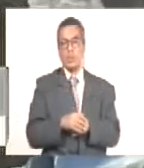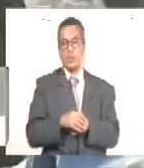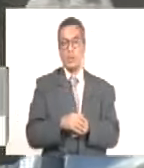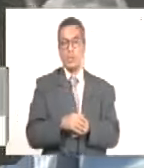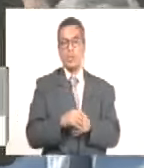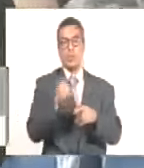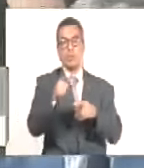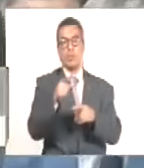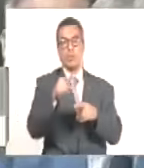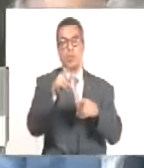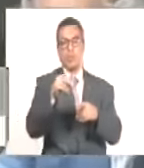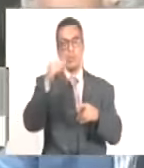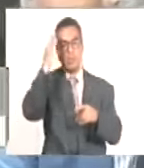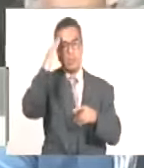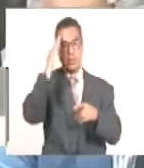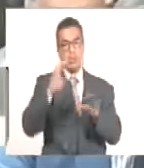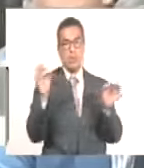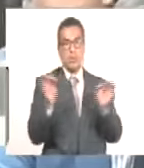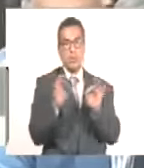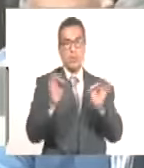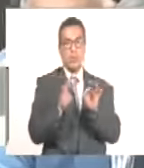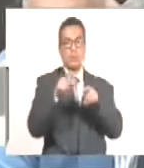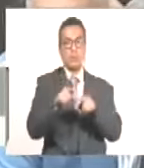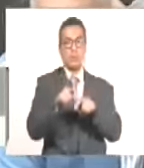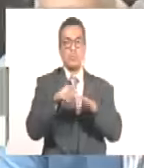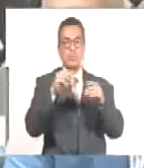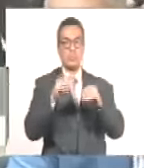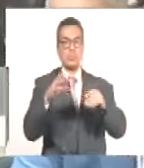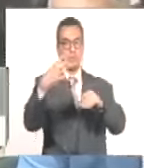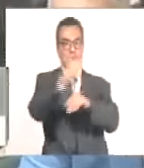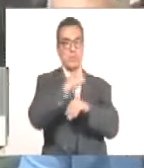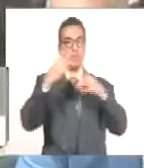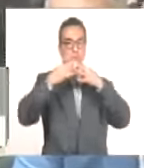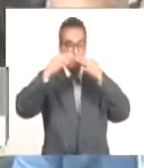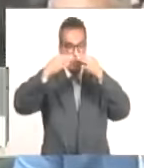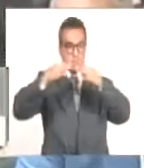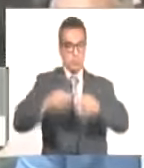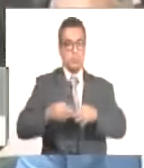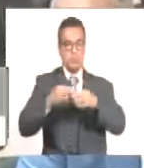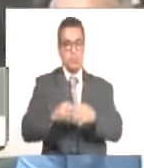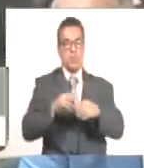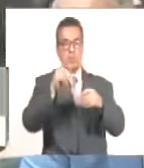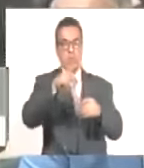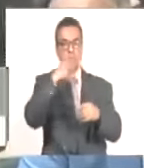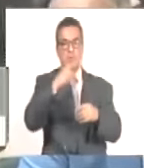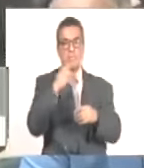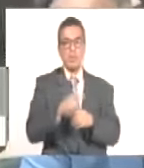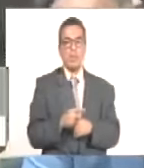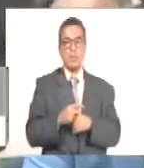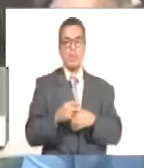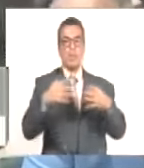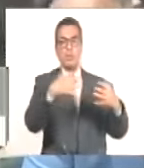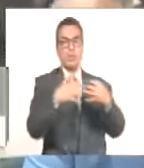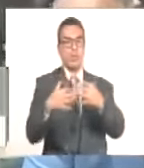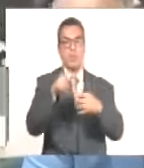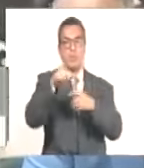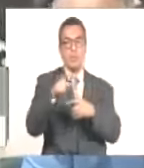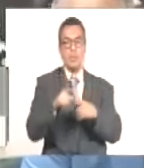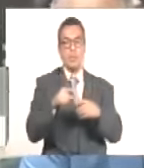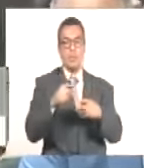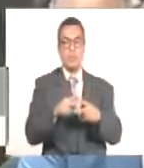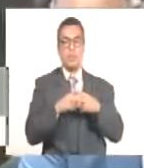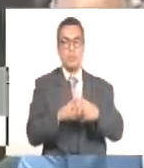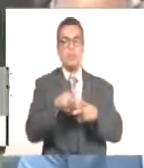de mala, no nos concederán nada y habremos conseguido la verdad, que en política, como en guerra, es de un